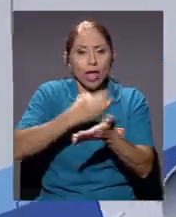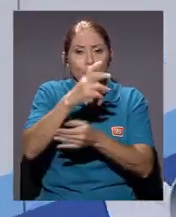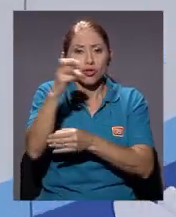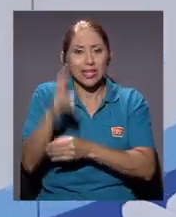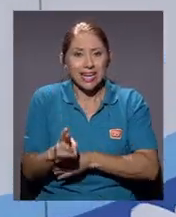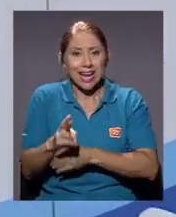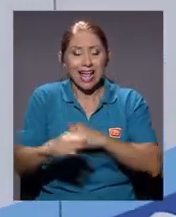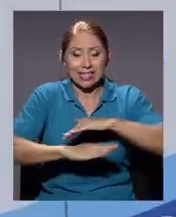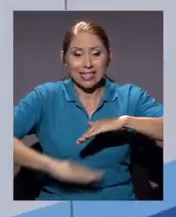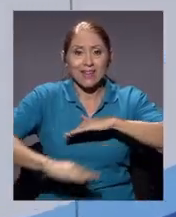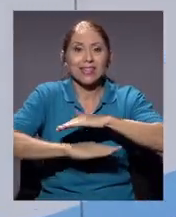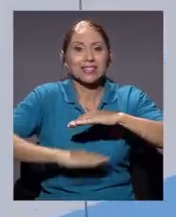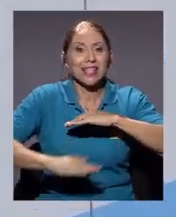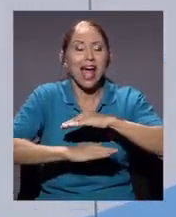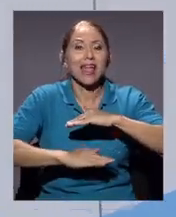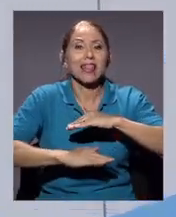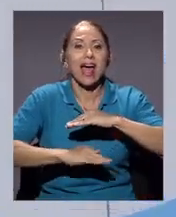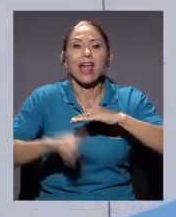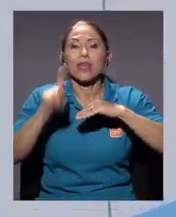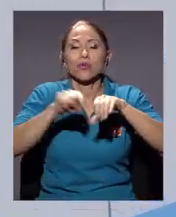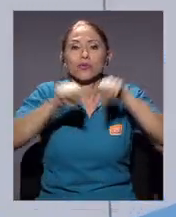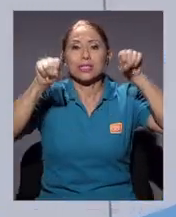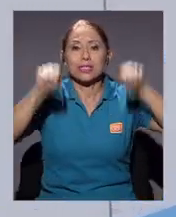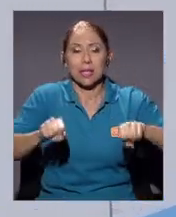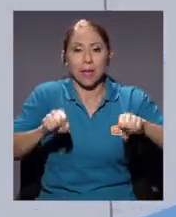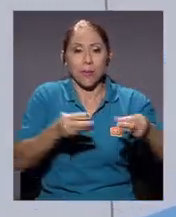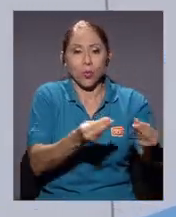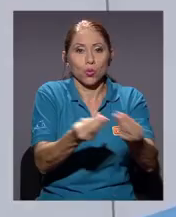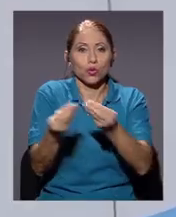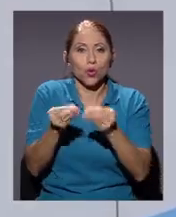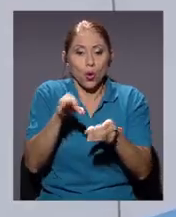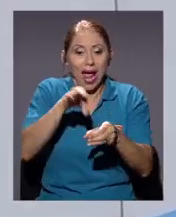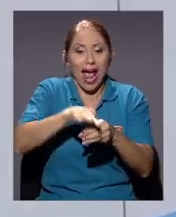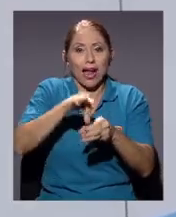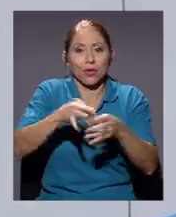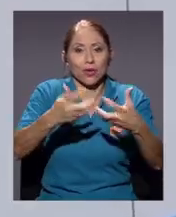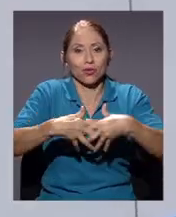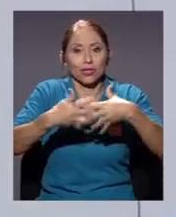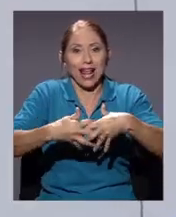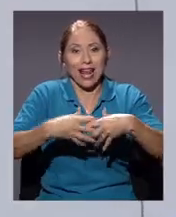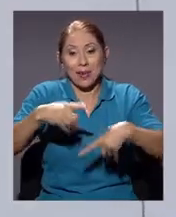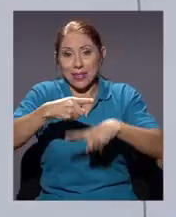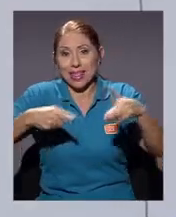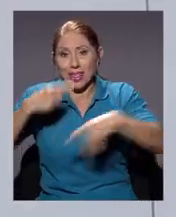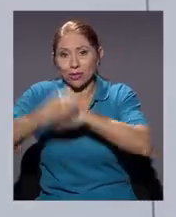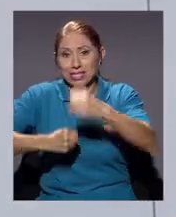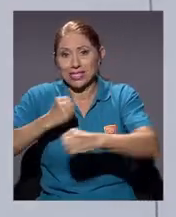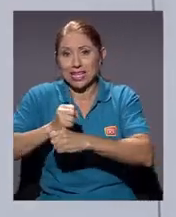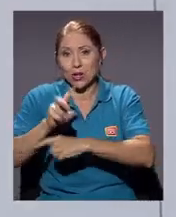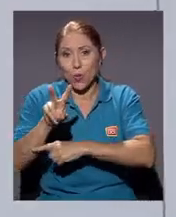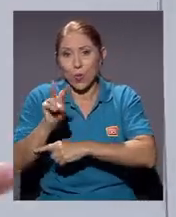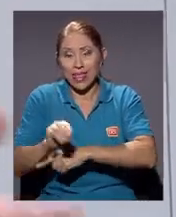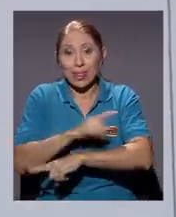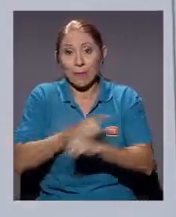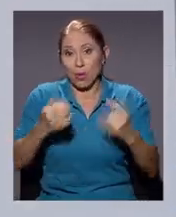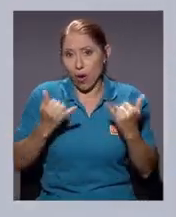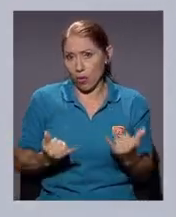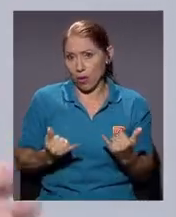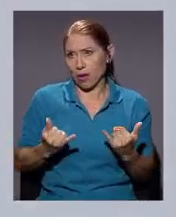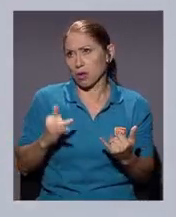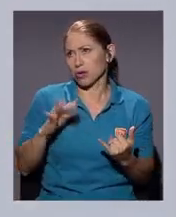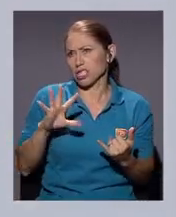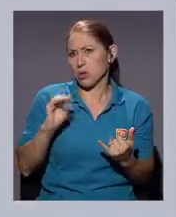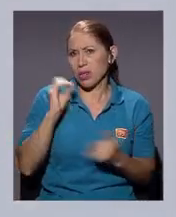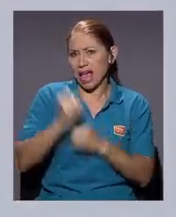en un esquema de producción agroindustrial que teníamos a mediados del siglo 20 pero que hoy día 40